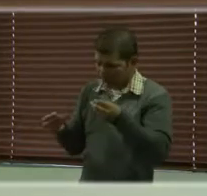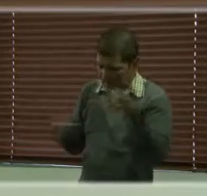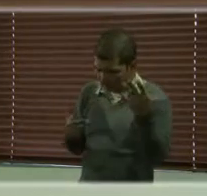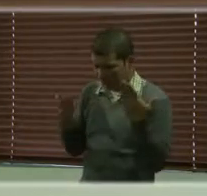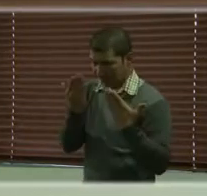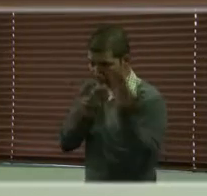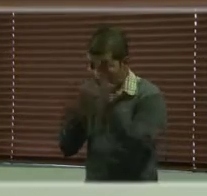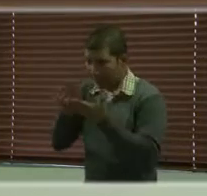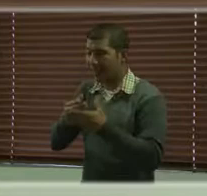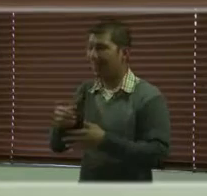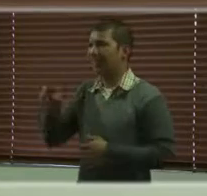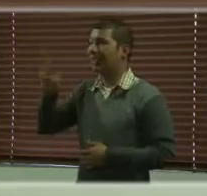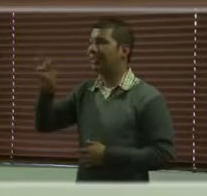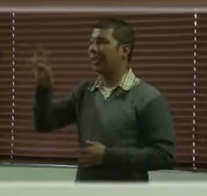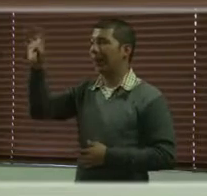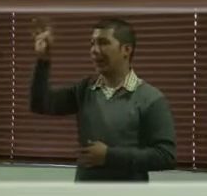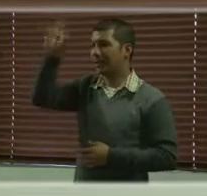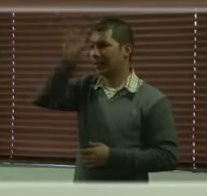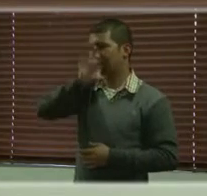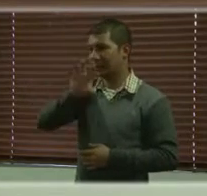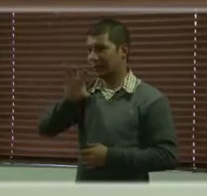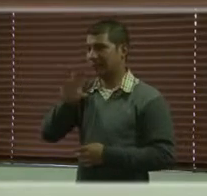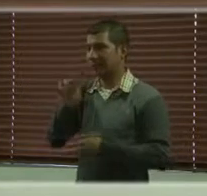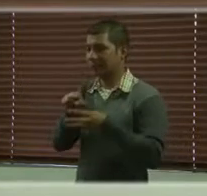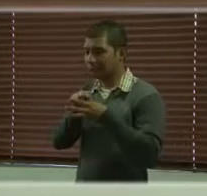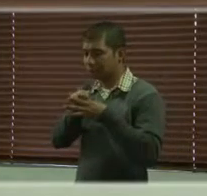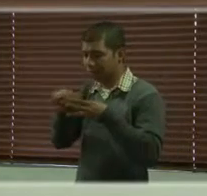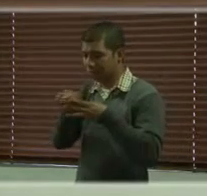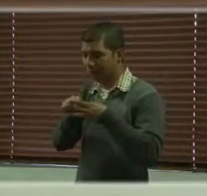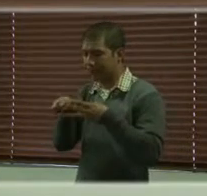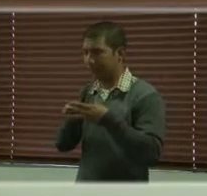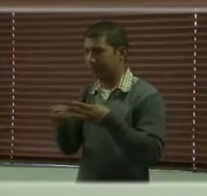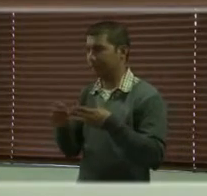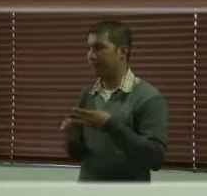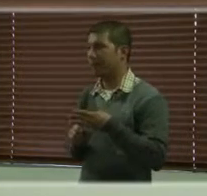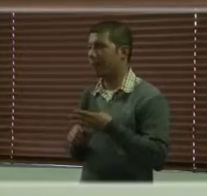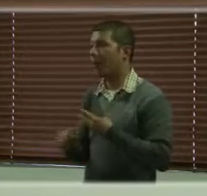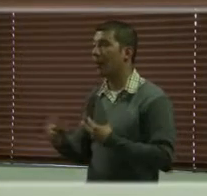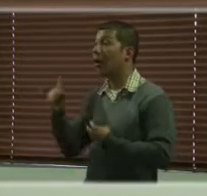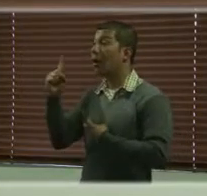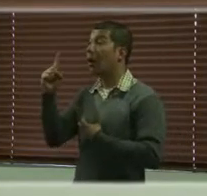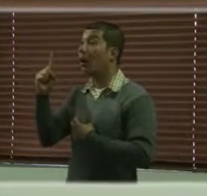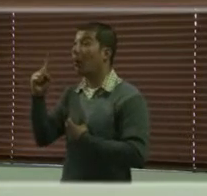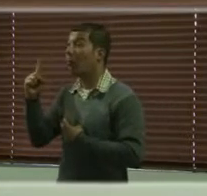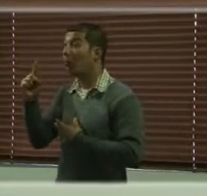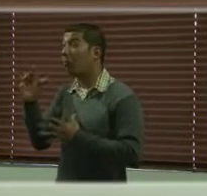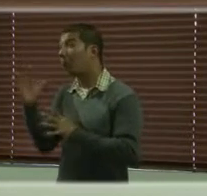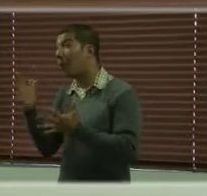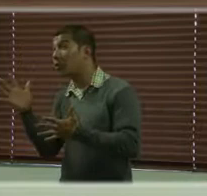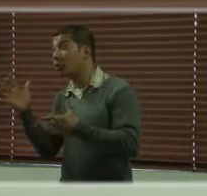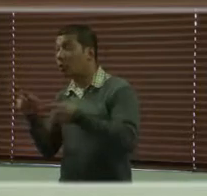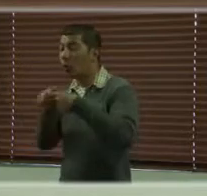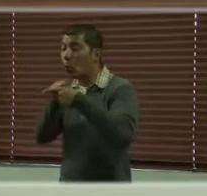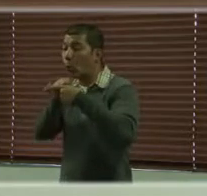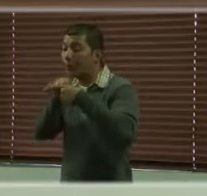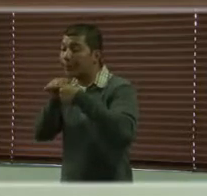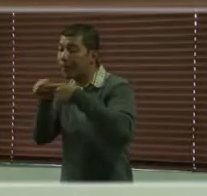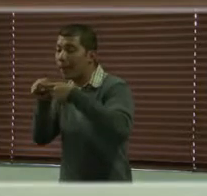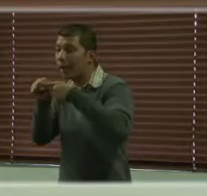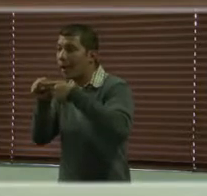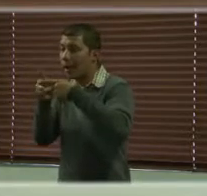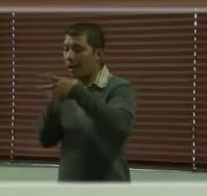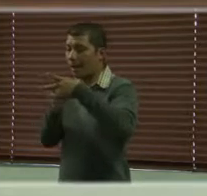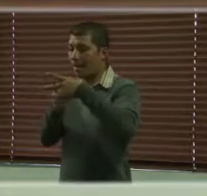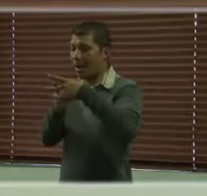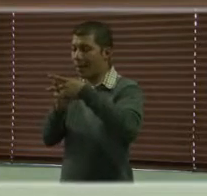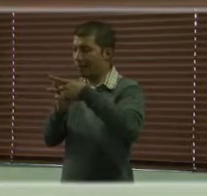examina los siete países uno tras otro y eso dura más o menos semana y media del tiempo del comité o sea de